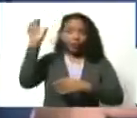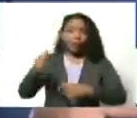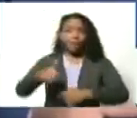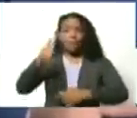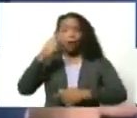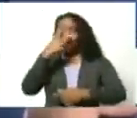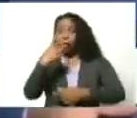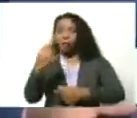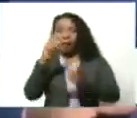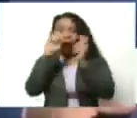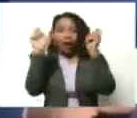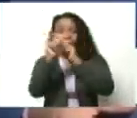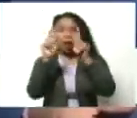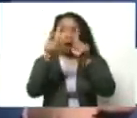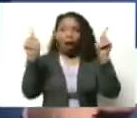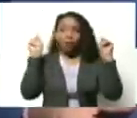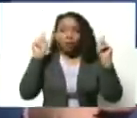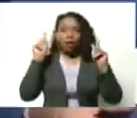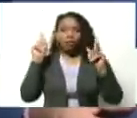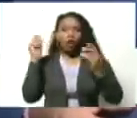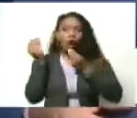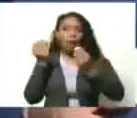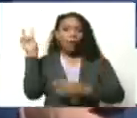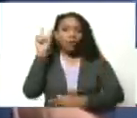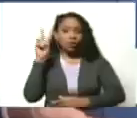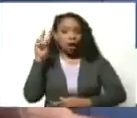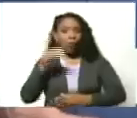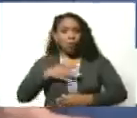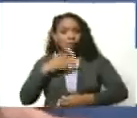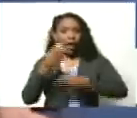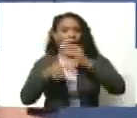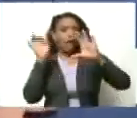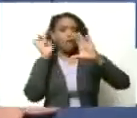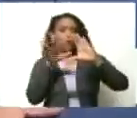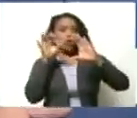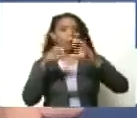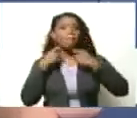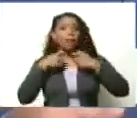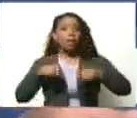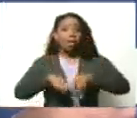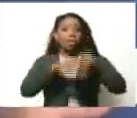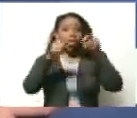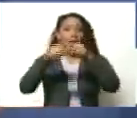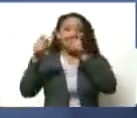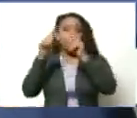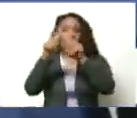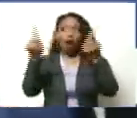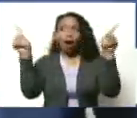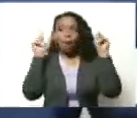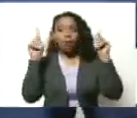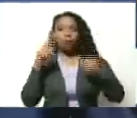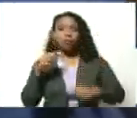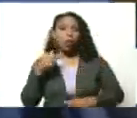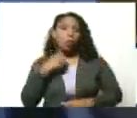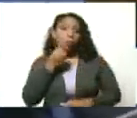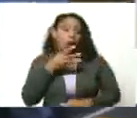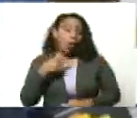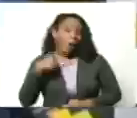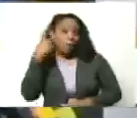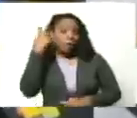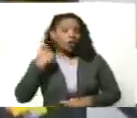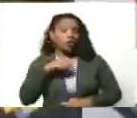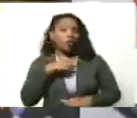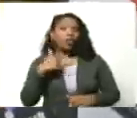cambio climático. ¿Cuál es la postura de Venezuela ante la posible creación de un fondo de pérdidas y daños climáticos? Bueno, lo primero que nosotros tenemos